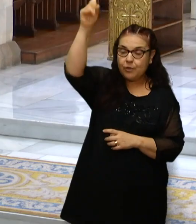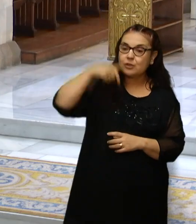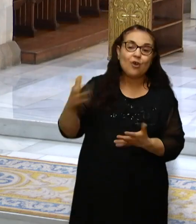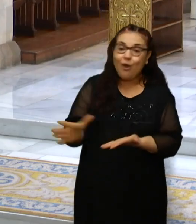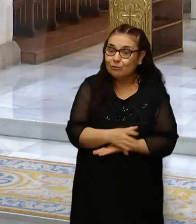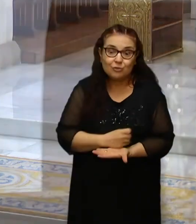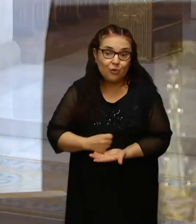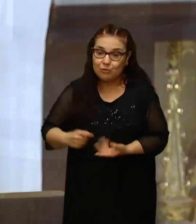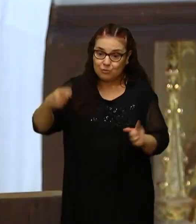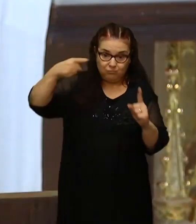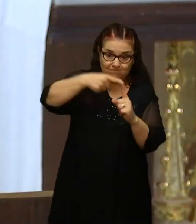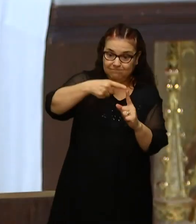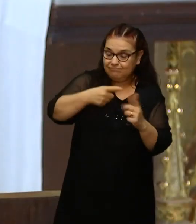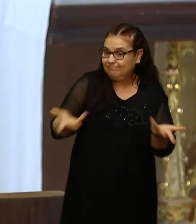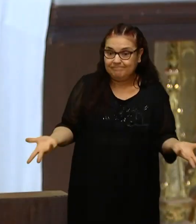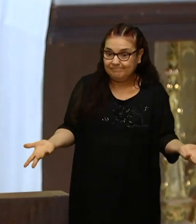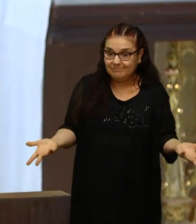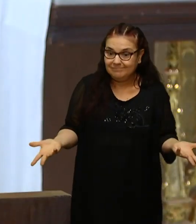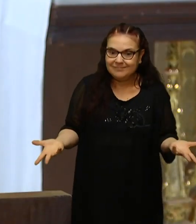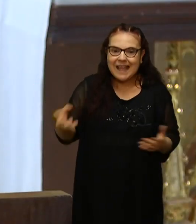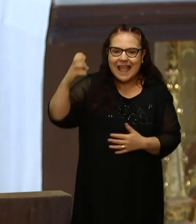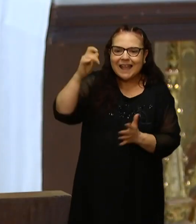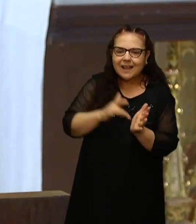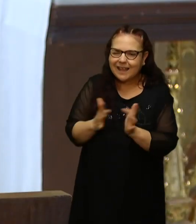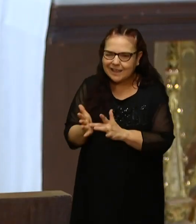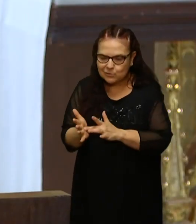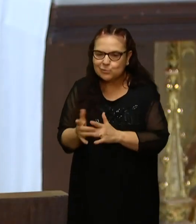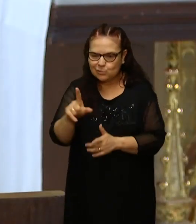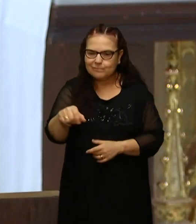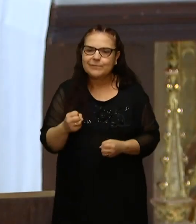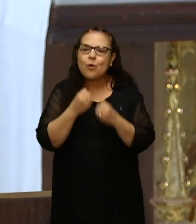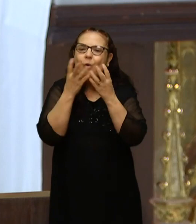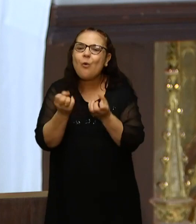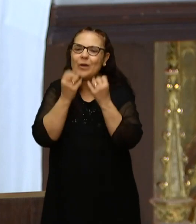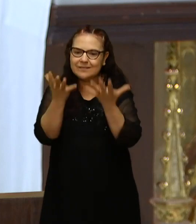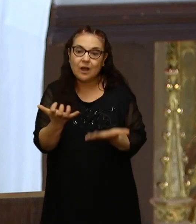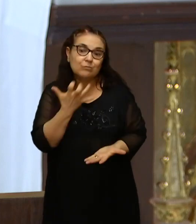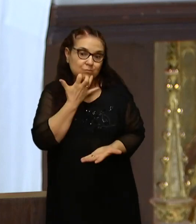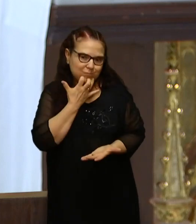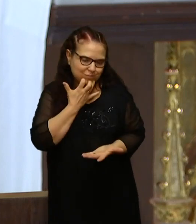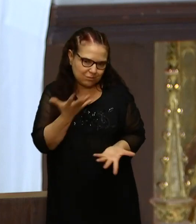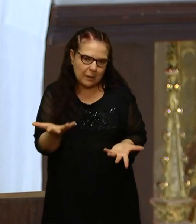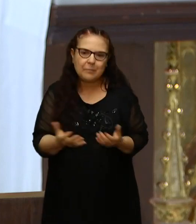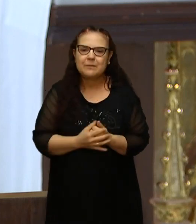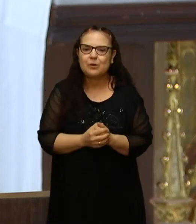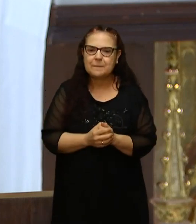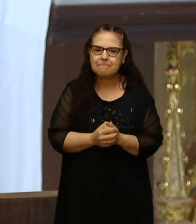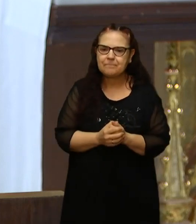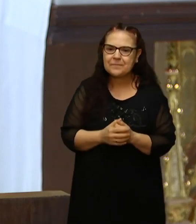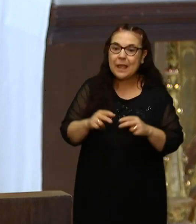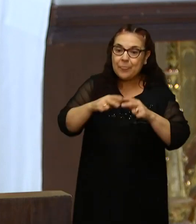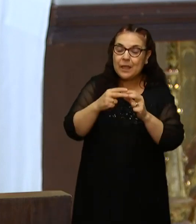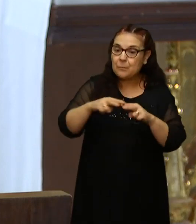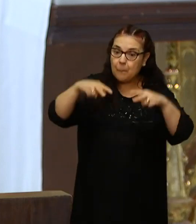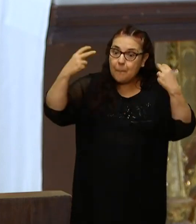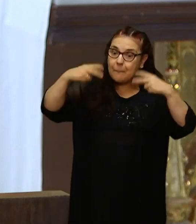estamos destinados, Jesús pone esa parábola del banquete. Es verdad que